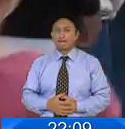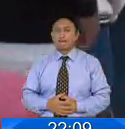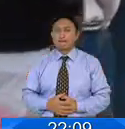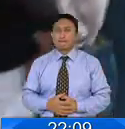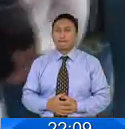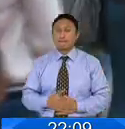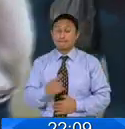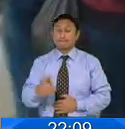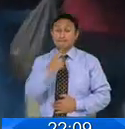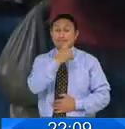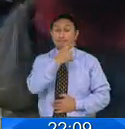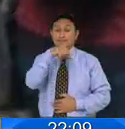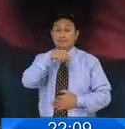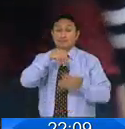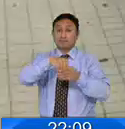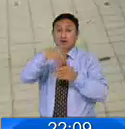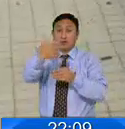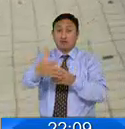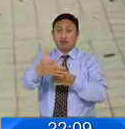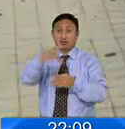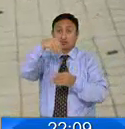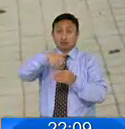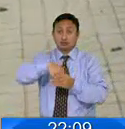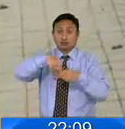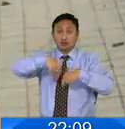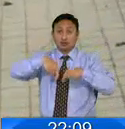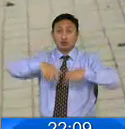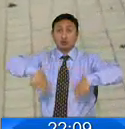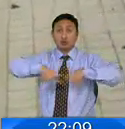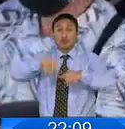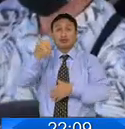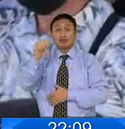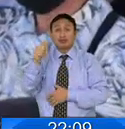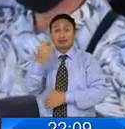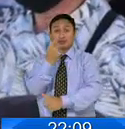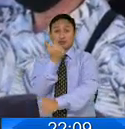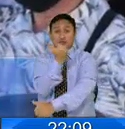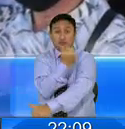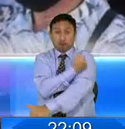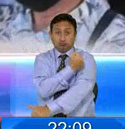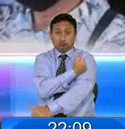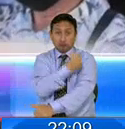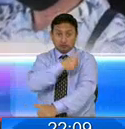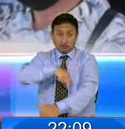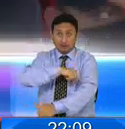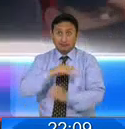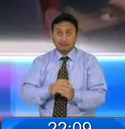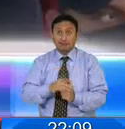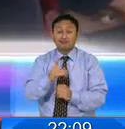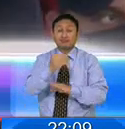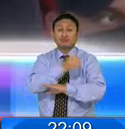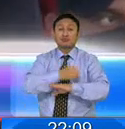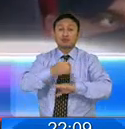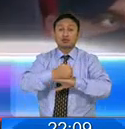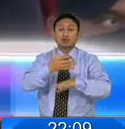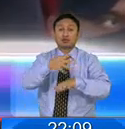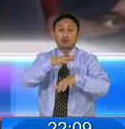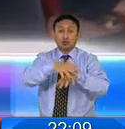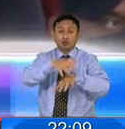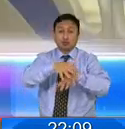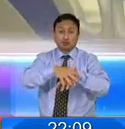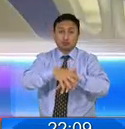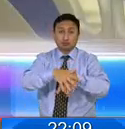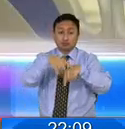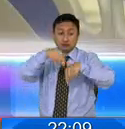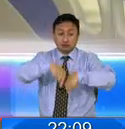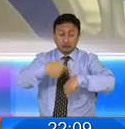Este era el panorama en el exterior e interior de uno de los 10 puntos de vacunación que se han implementado en la ciudad de Machala ante